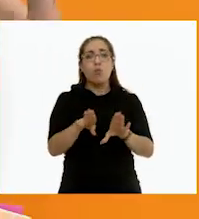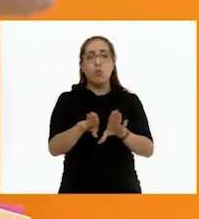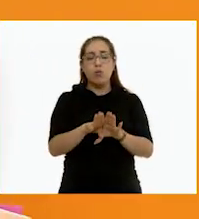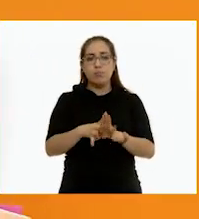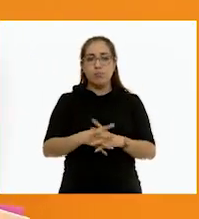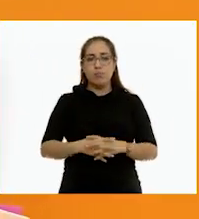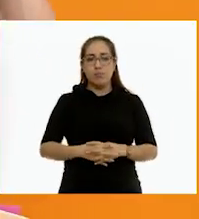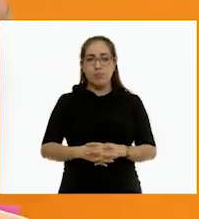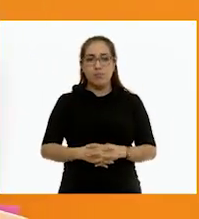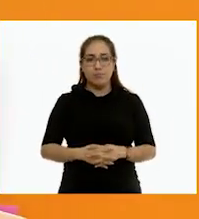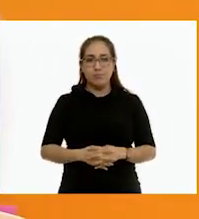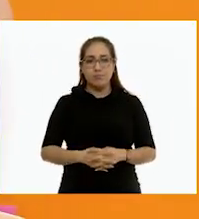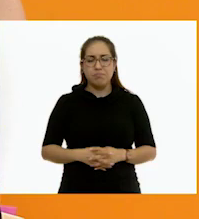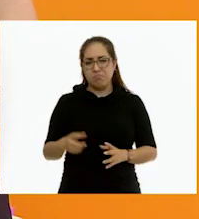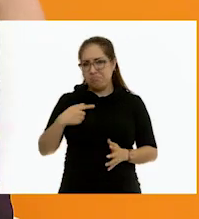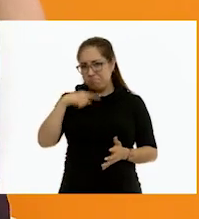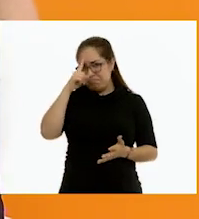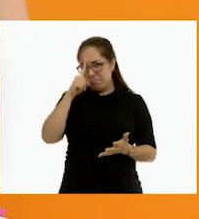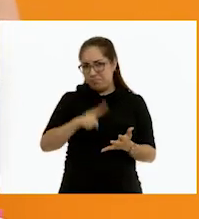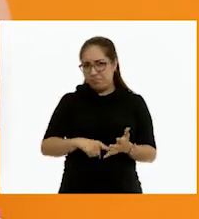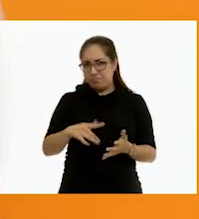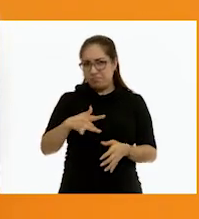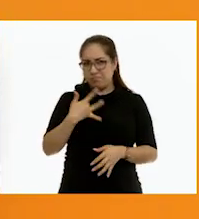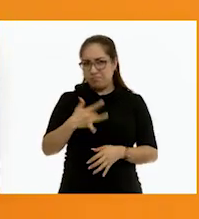Pues sí, creo que sería